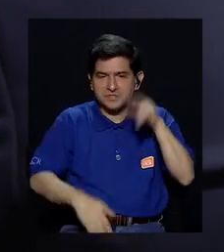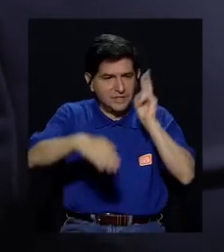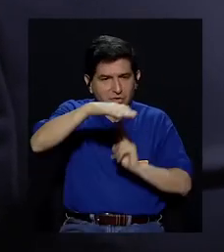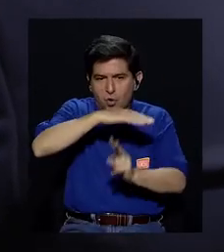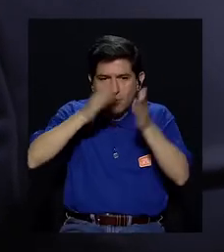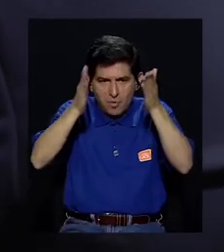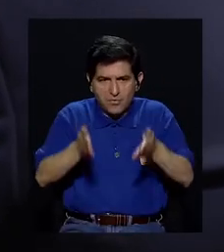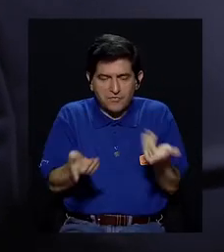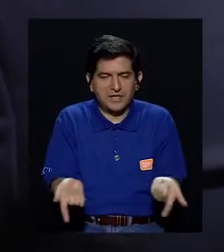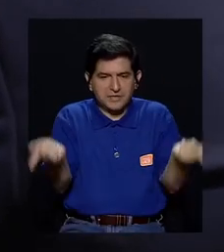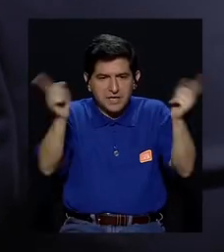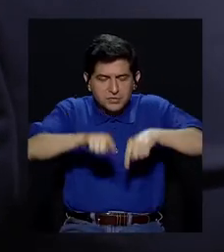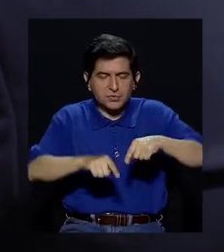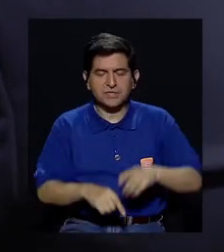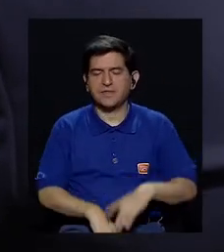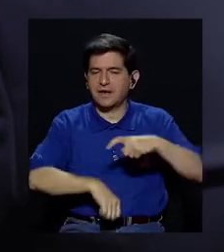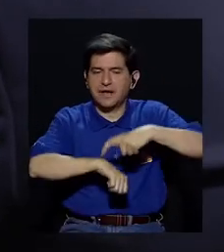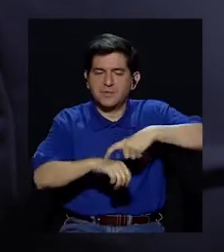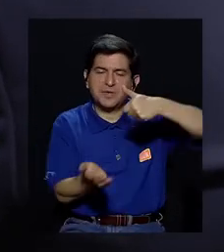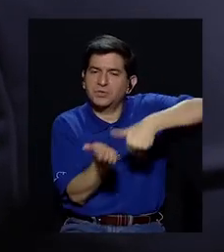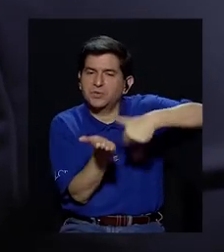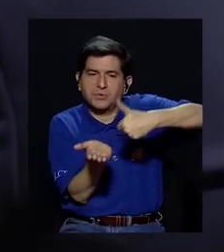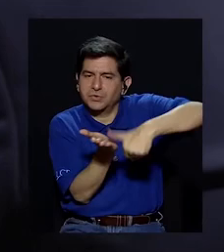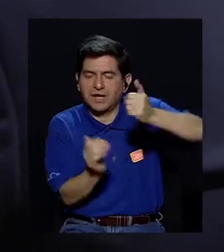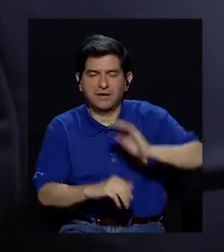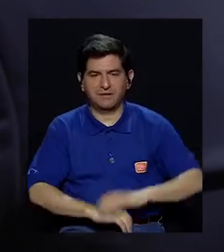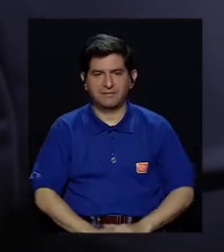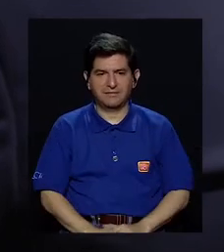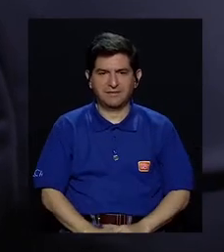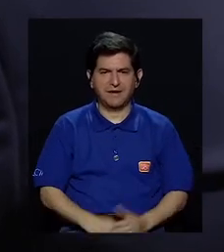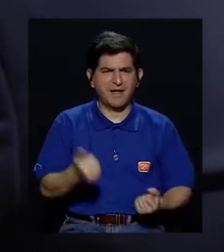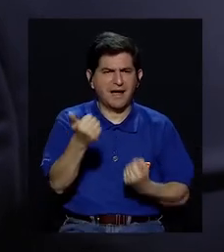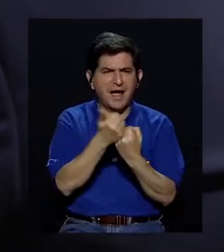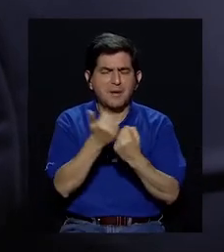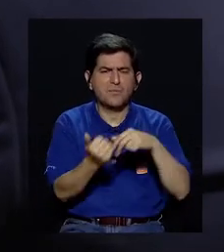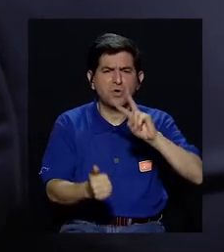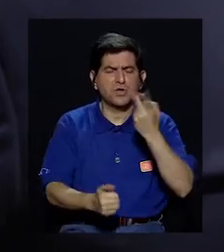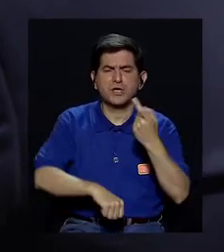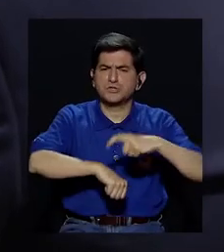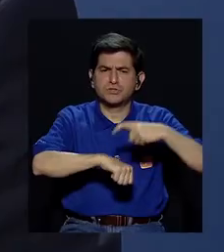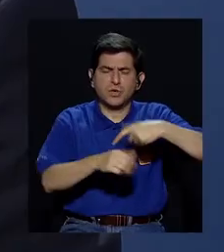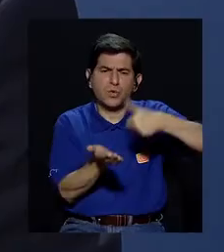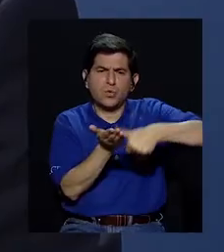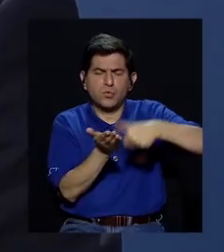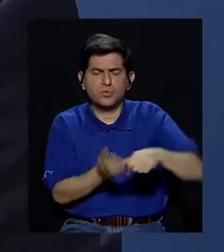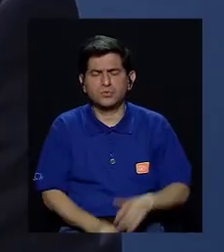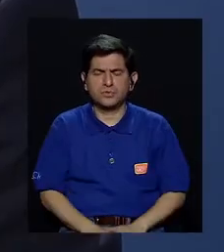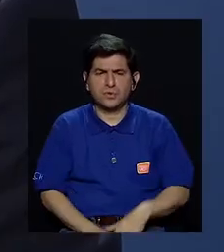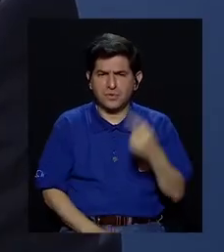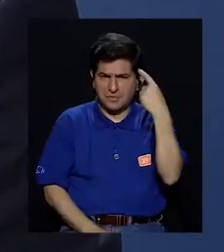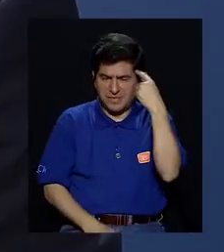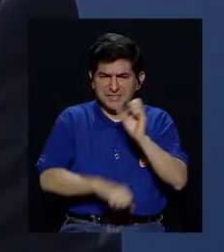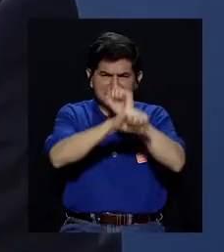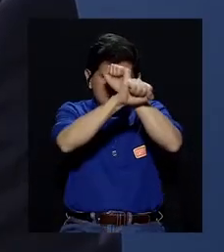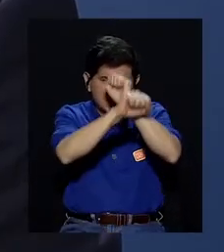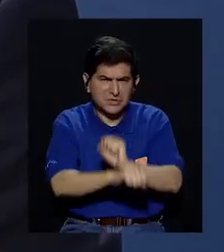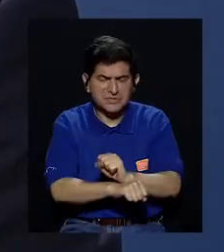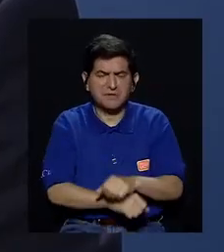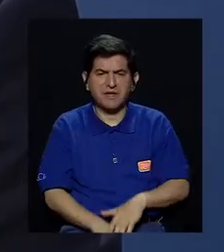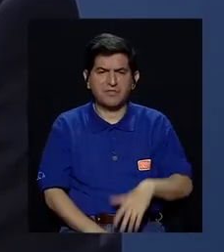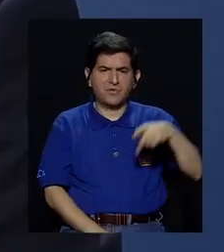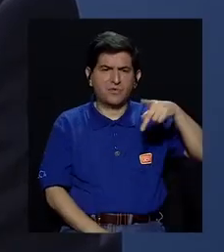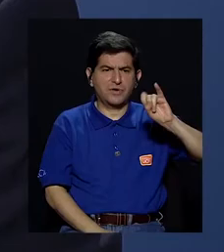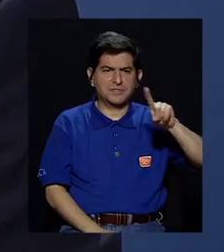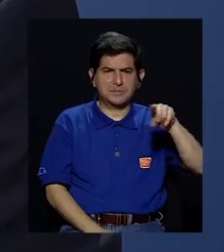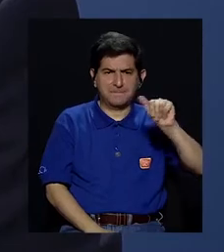va a ser en la intención del voto a quien le favorece más una segunda ronda sobre todo en un panorama de conservadores donde parece que